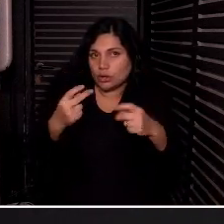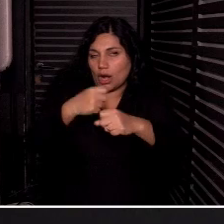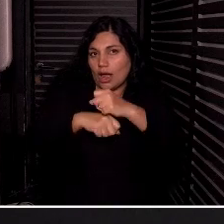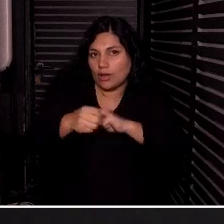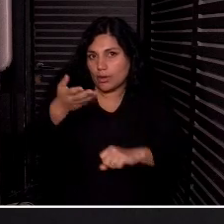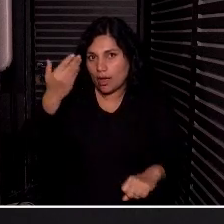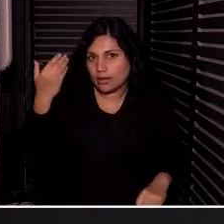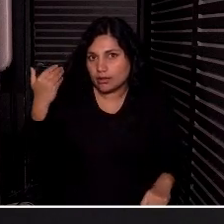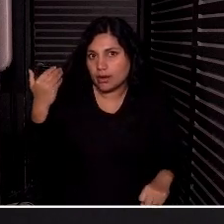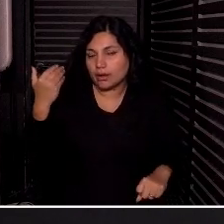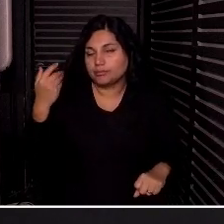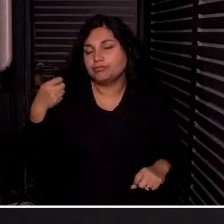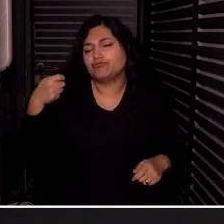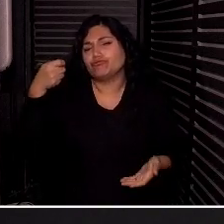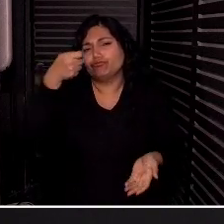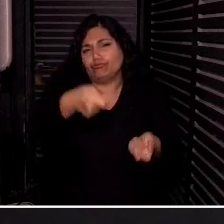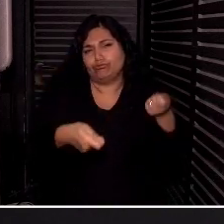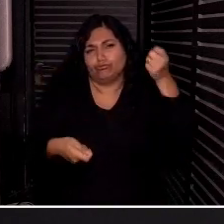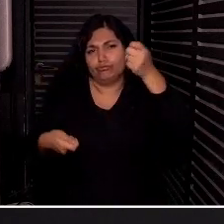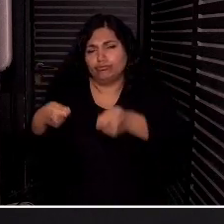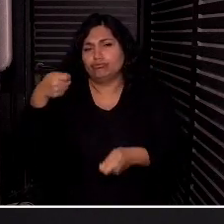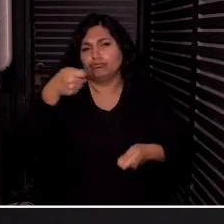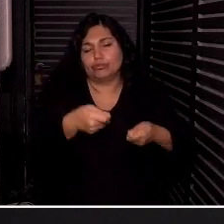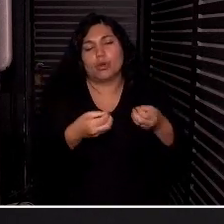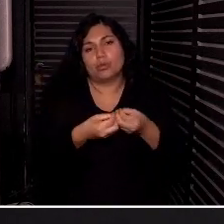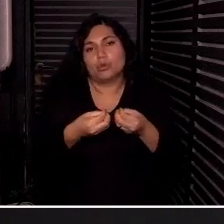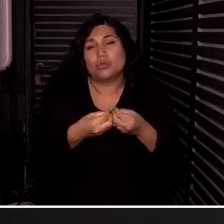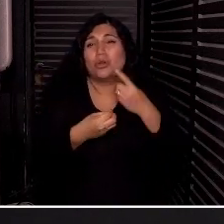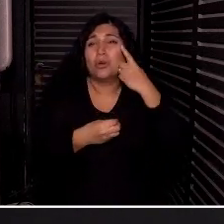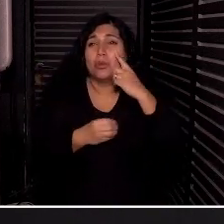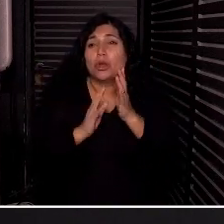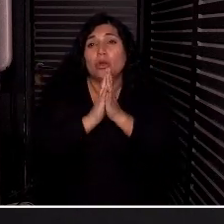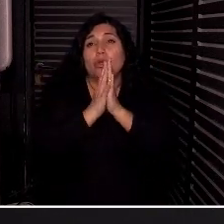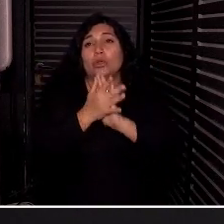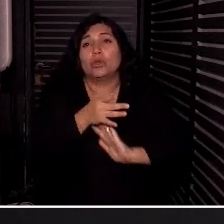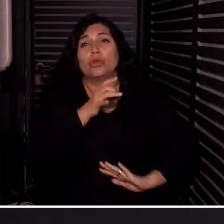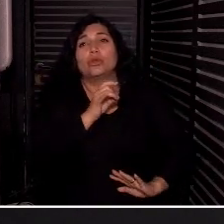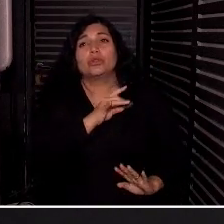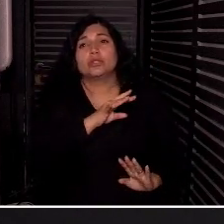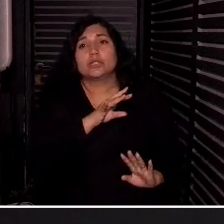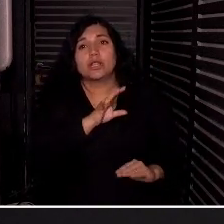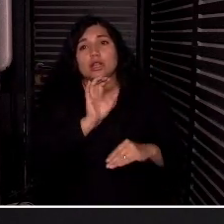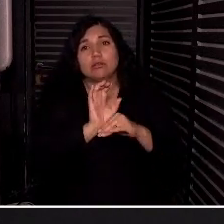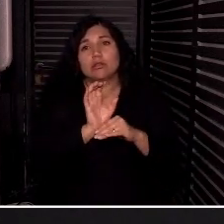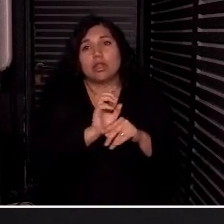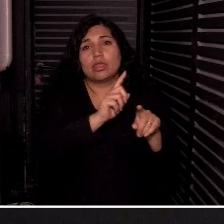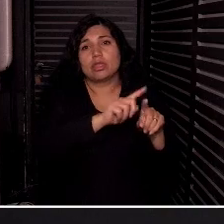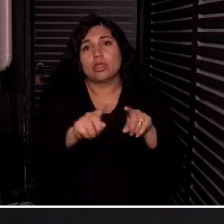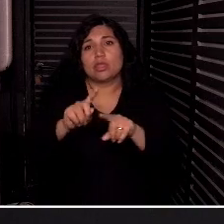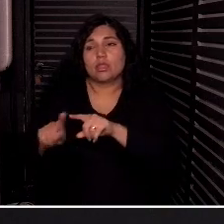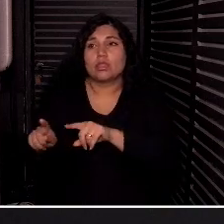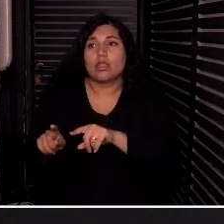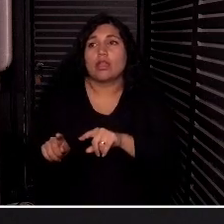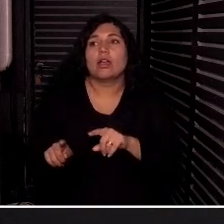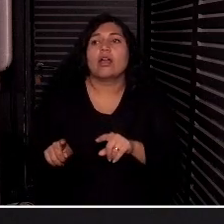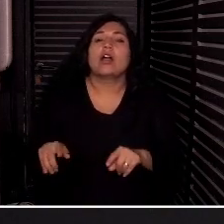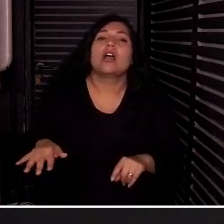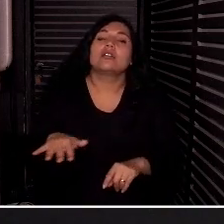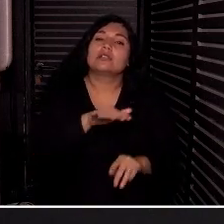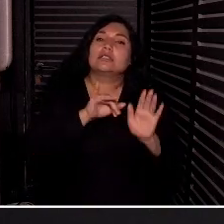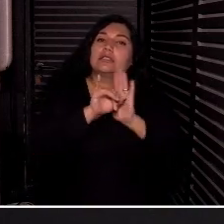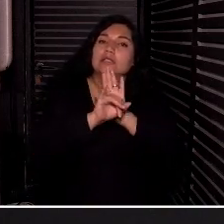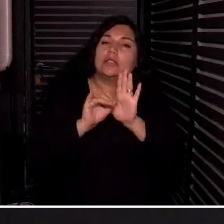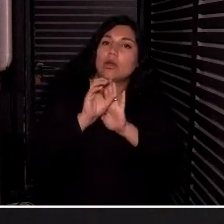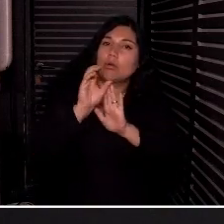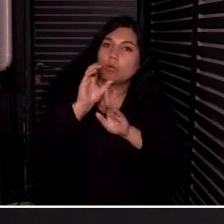atrás con grandes inversiones etcétera etcétera Pero llevar todo chile en la señal uno y Mostrar nuestras distintas realidades y nuestra identidad cultural no